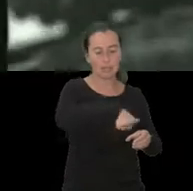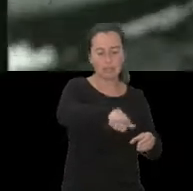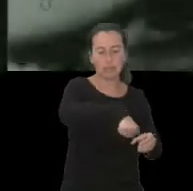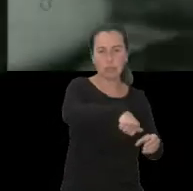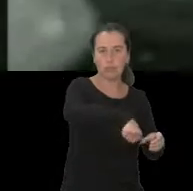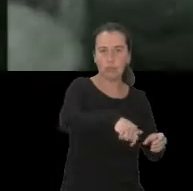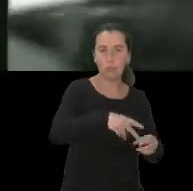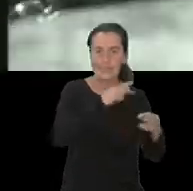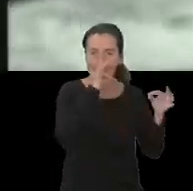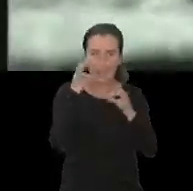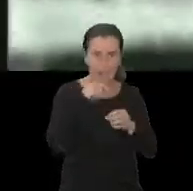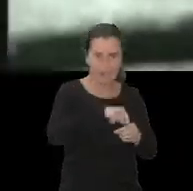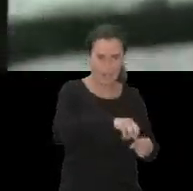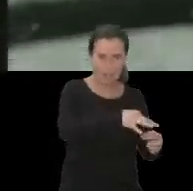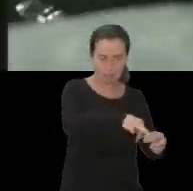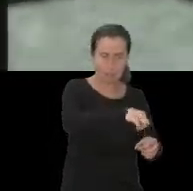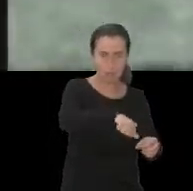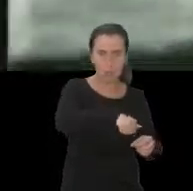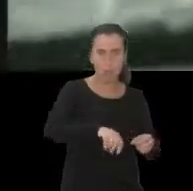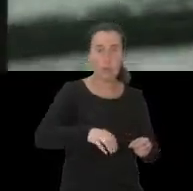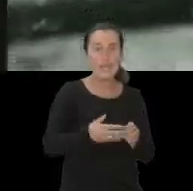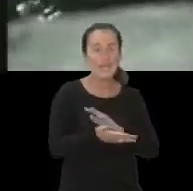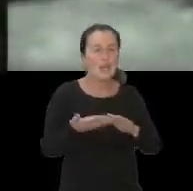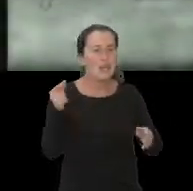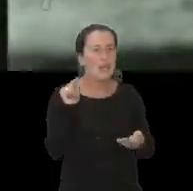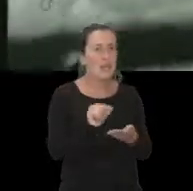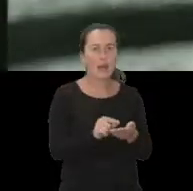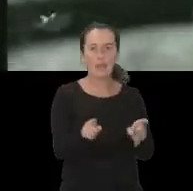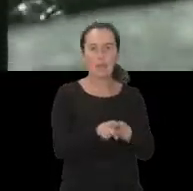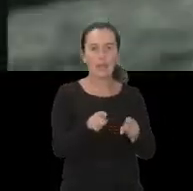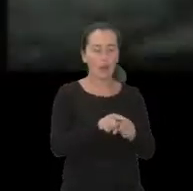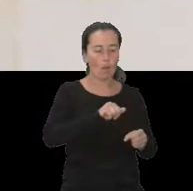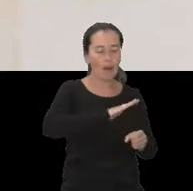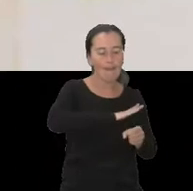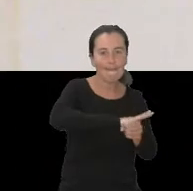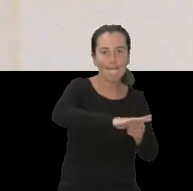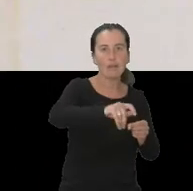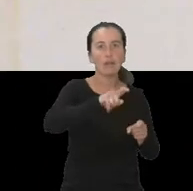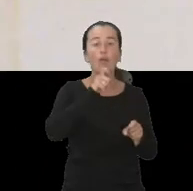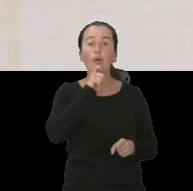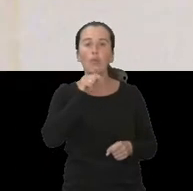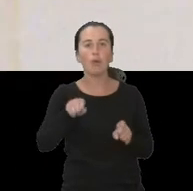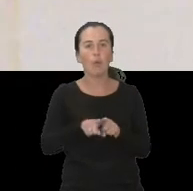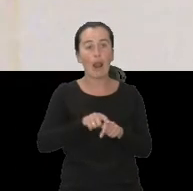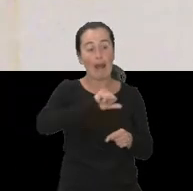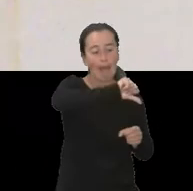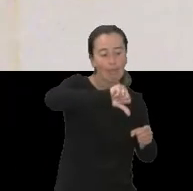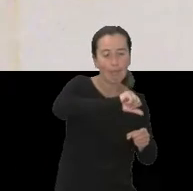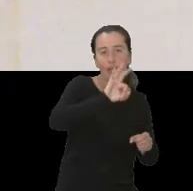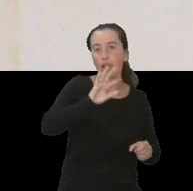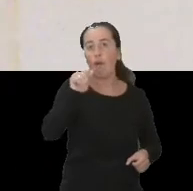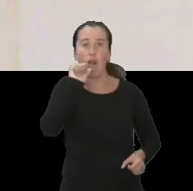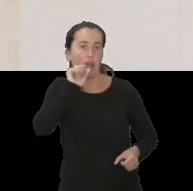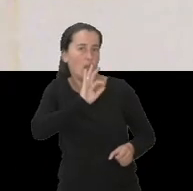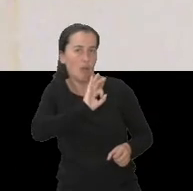en posición invertida sobre bandejas. Inmediatamente después se cubría con aceite u otro